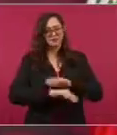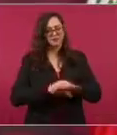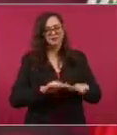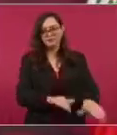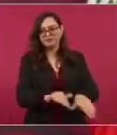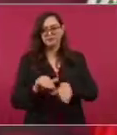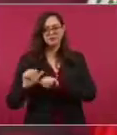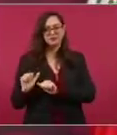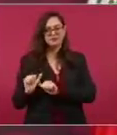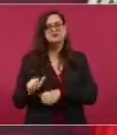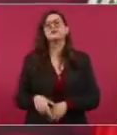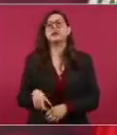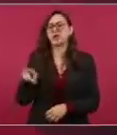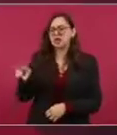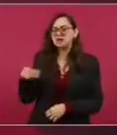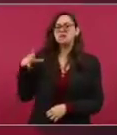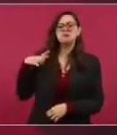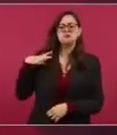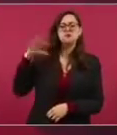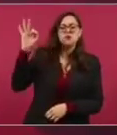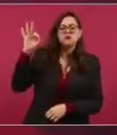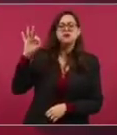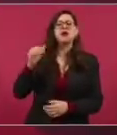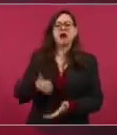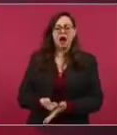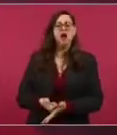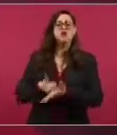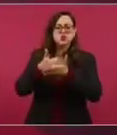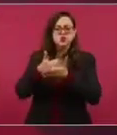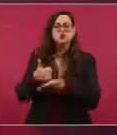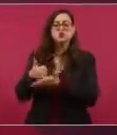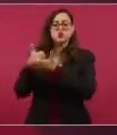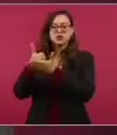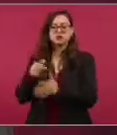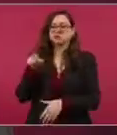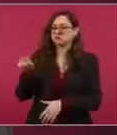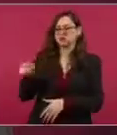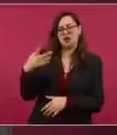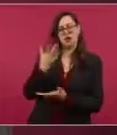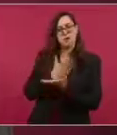Me ayuda voluntariamente. Ella tiene su trabajo.